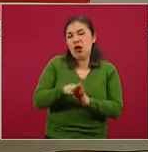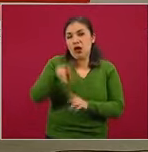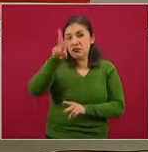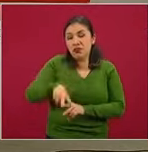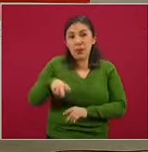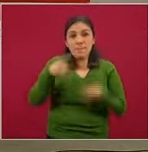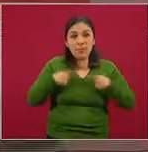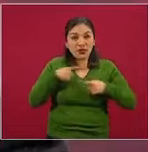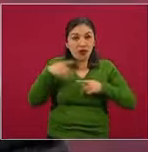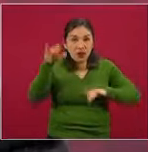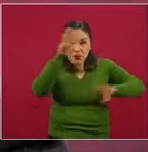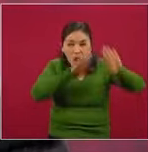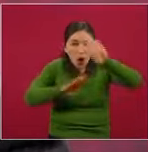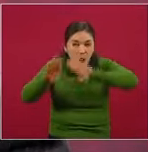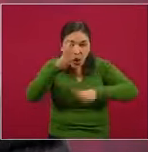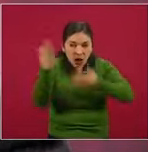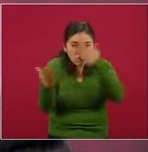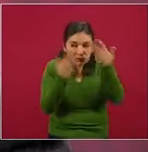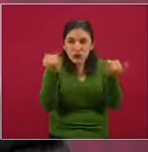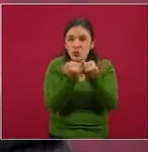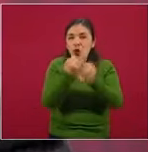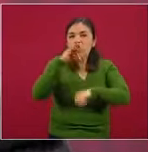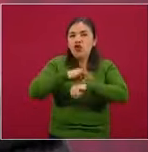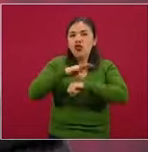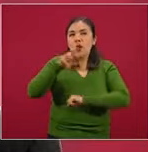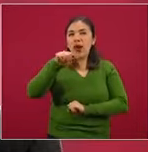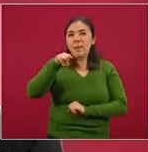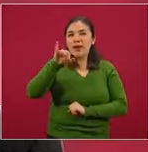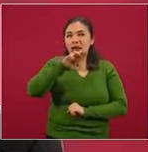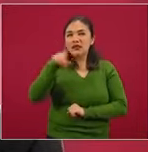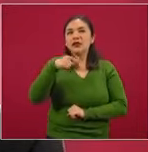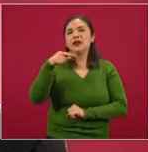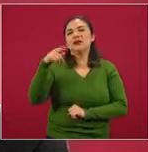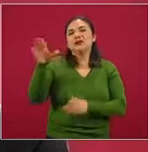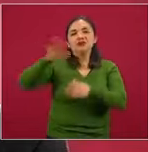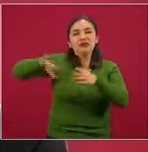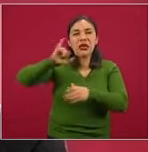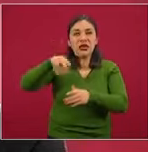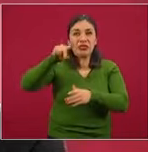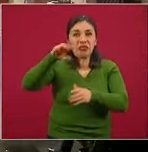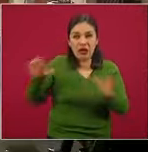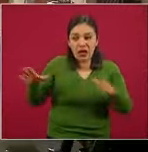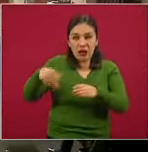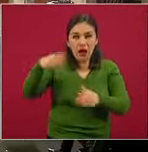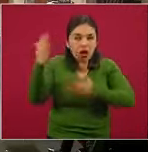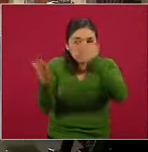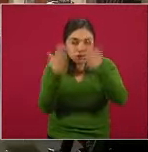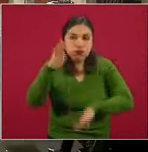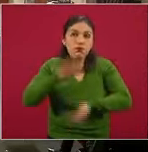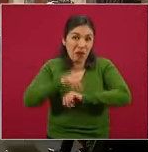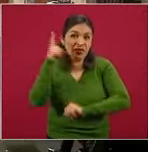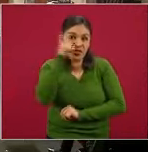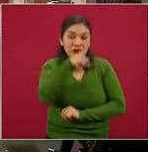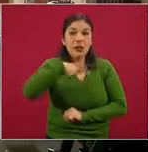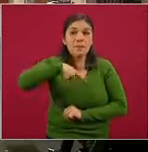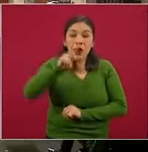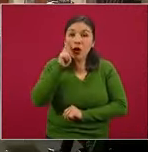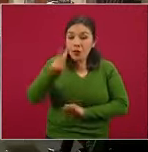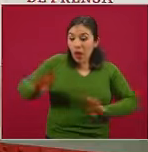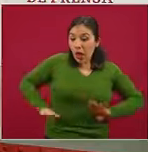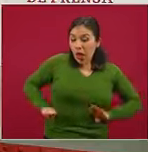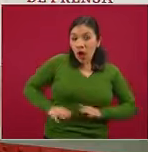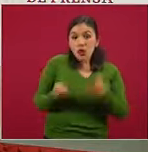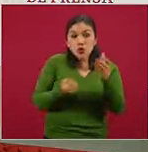los biólogos moleculares, incluido el doctor Ramírez y nuestra querida comunidad del INDRE. Pero atribuirle nuevas